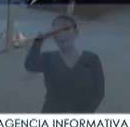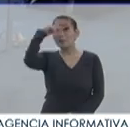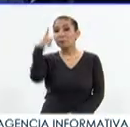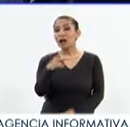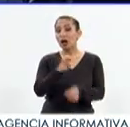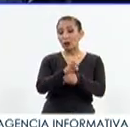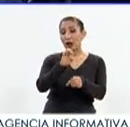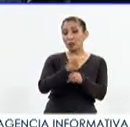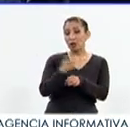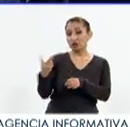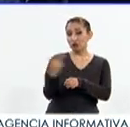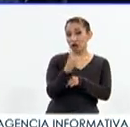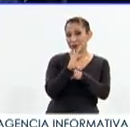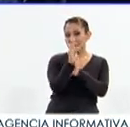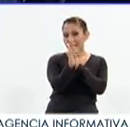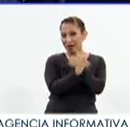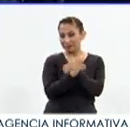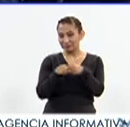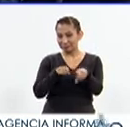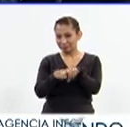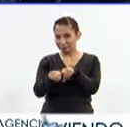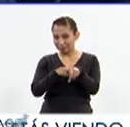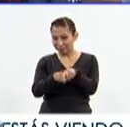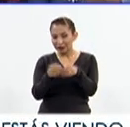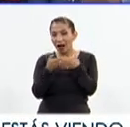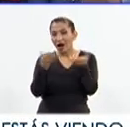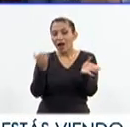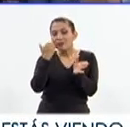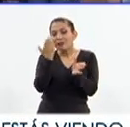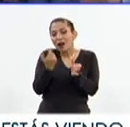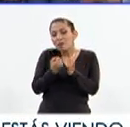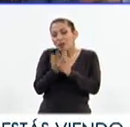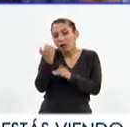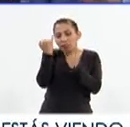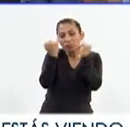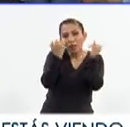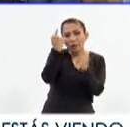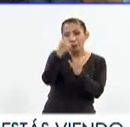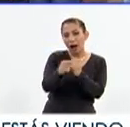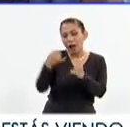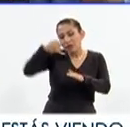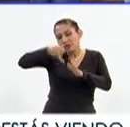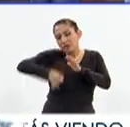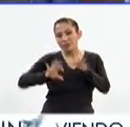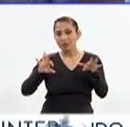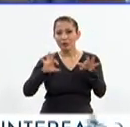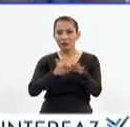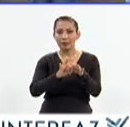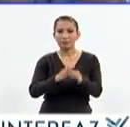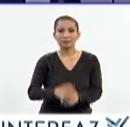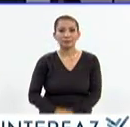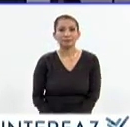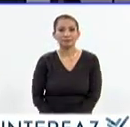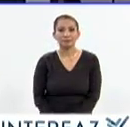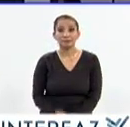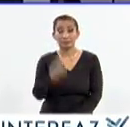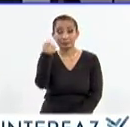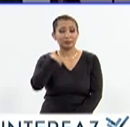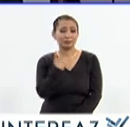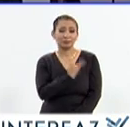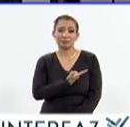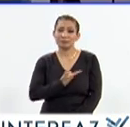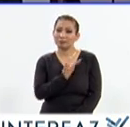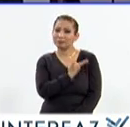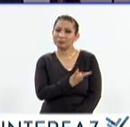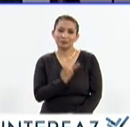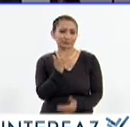México y Ecuador son 2 naciones hermanas y ahora buscan nuevas estrategias para profundizar sus vínculos. Para mí es un